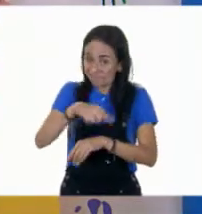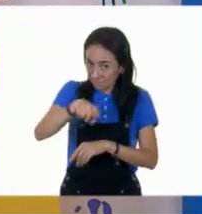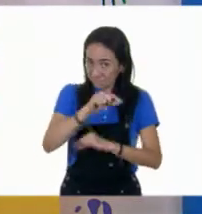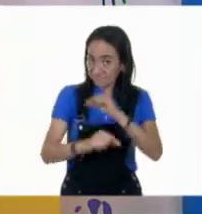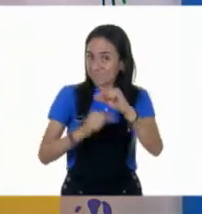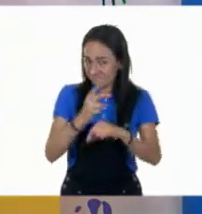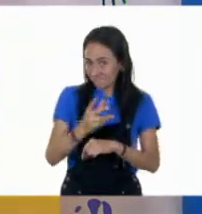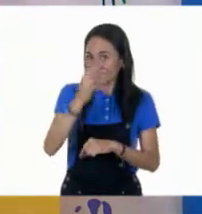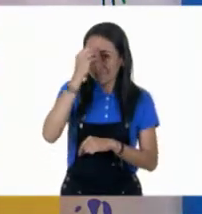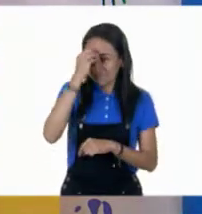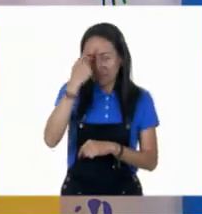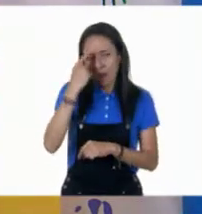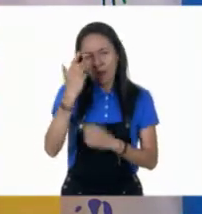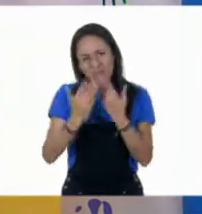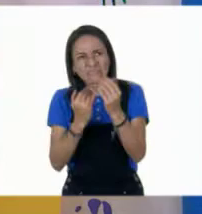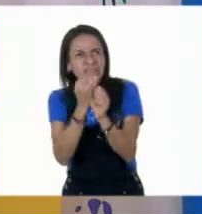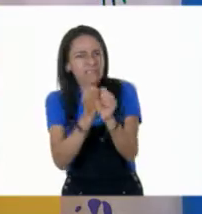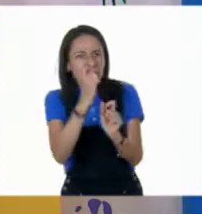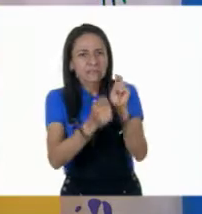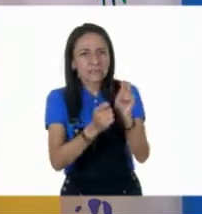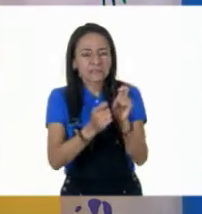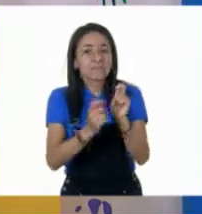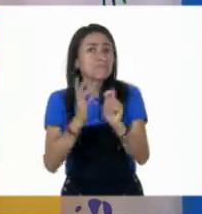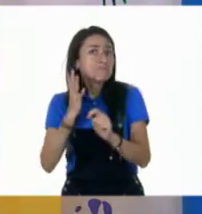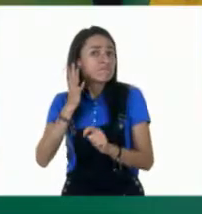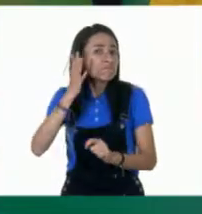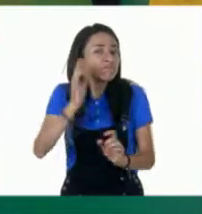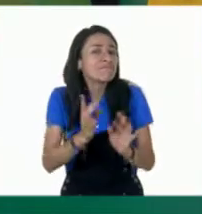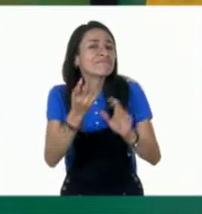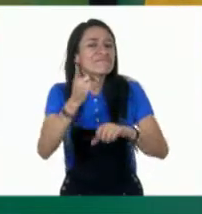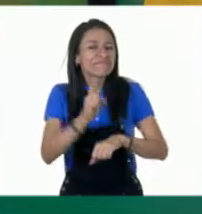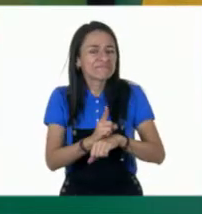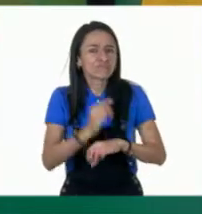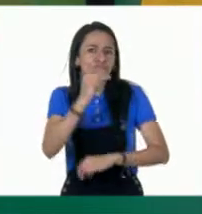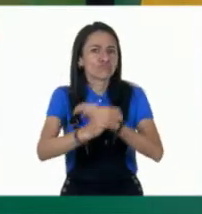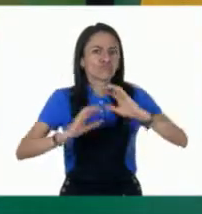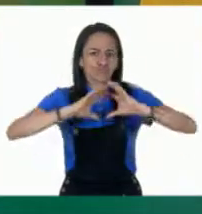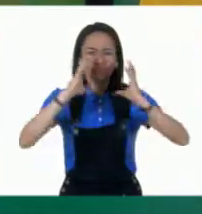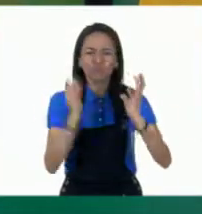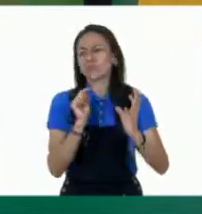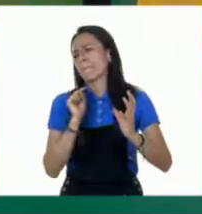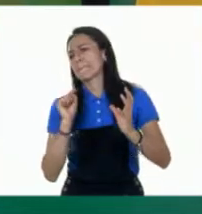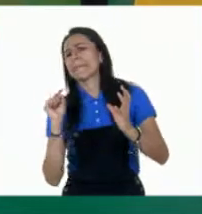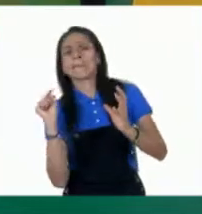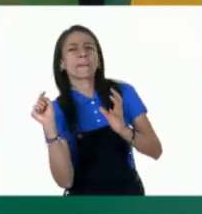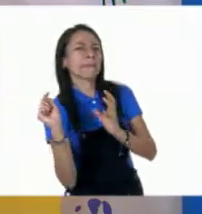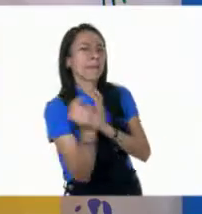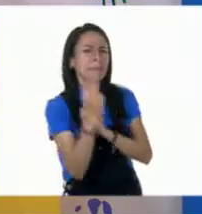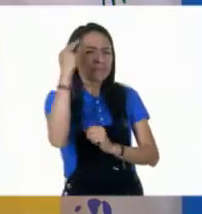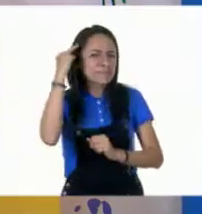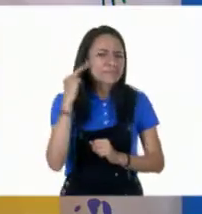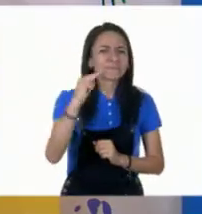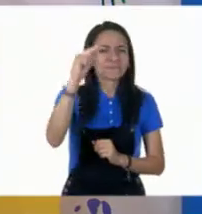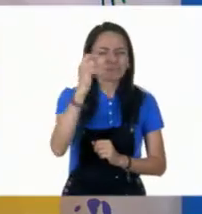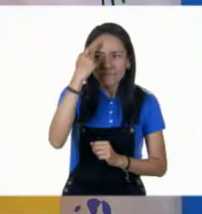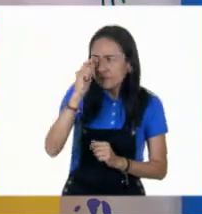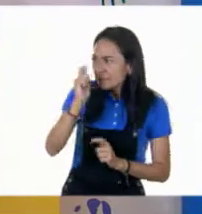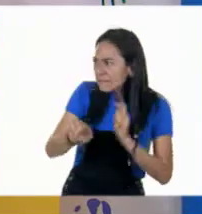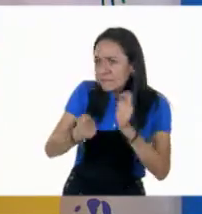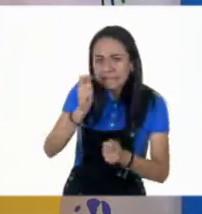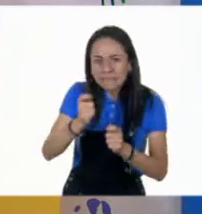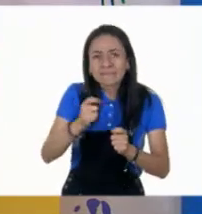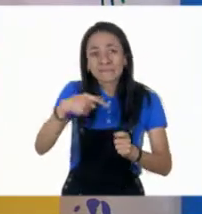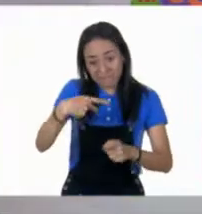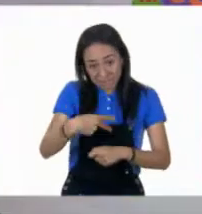por el mundo para descubrir todos los cambios que tenemos a nuestro alrededor. Por supuesto que nuestro México y todo lo demás que hay. Tienes toda la